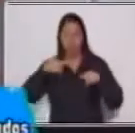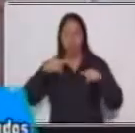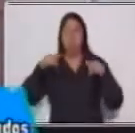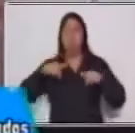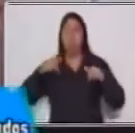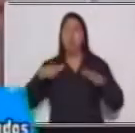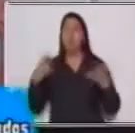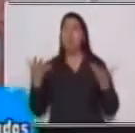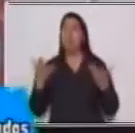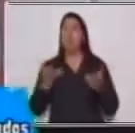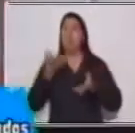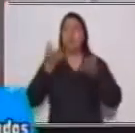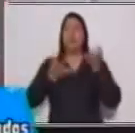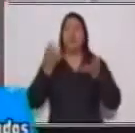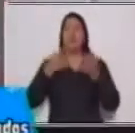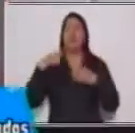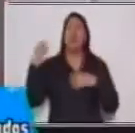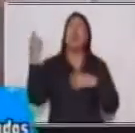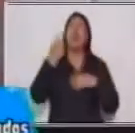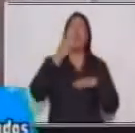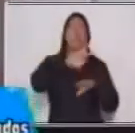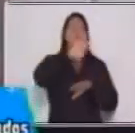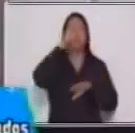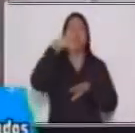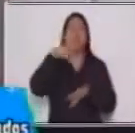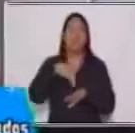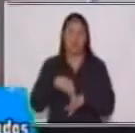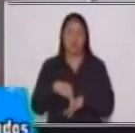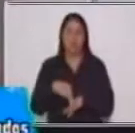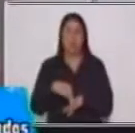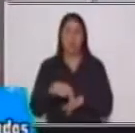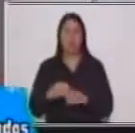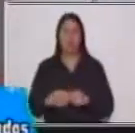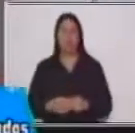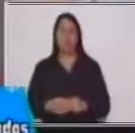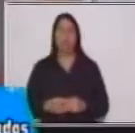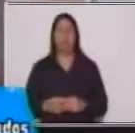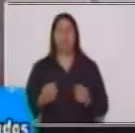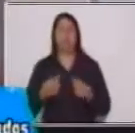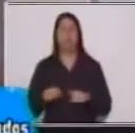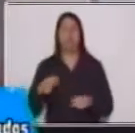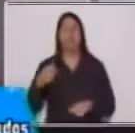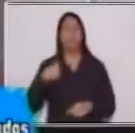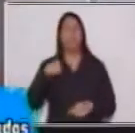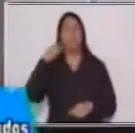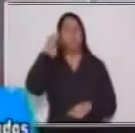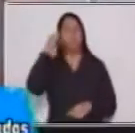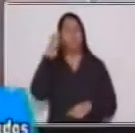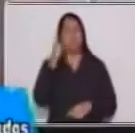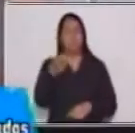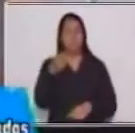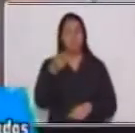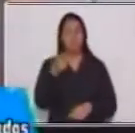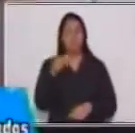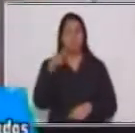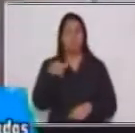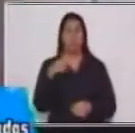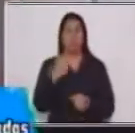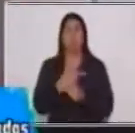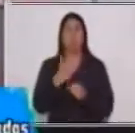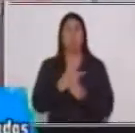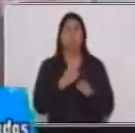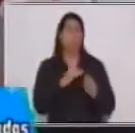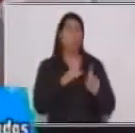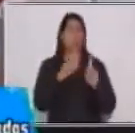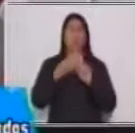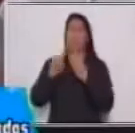del ambiente. Para esto quiero que pensemos, en Guatemala hay diferentes regiones, no en